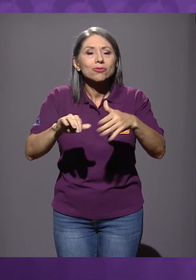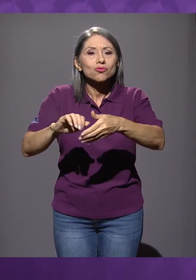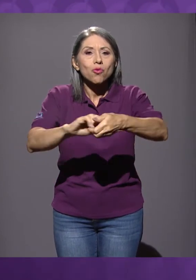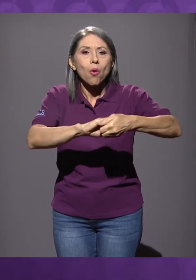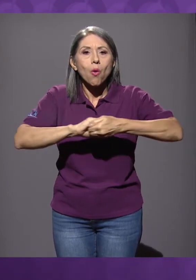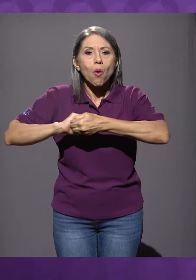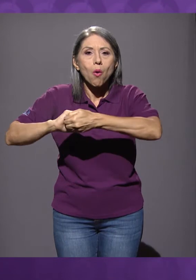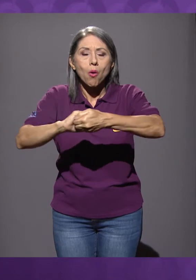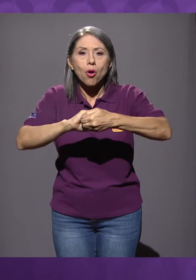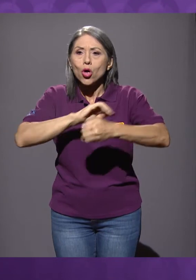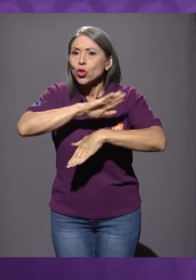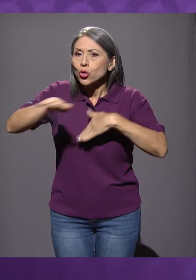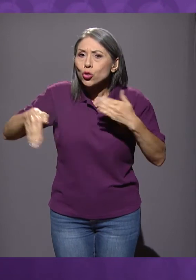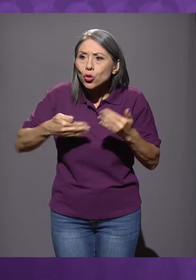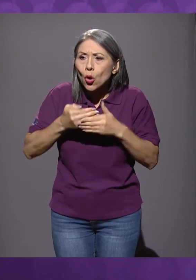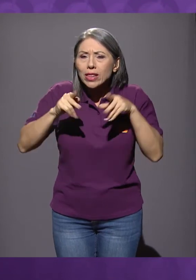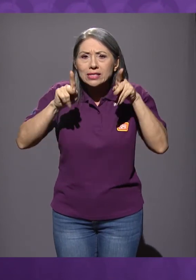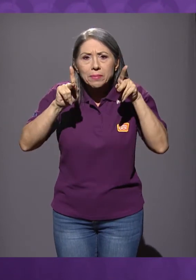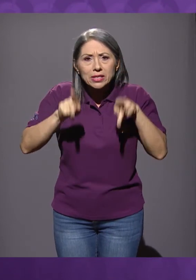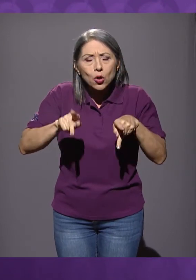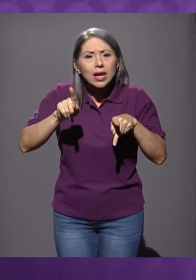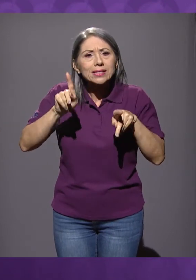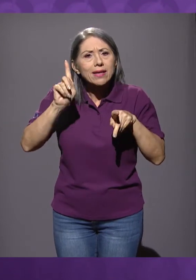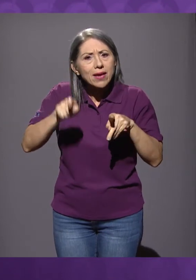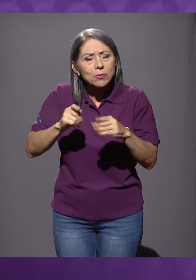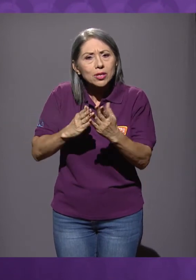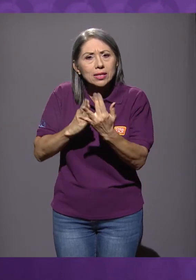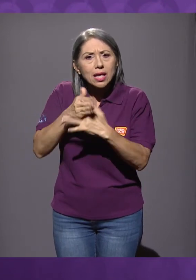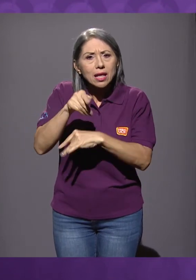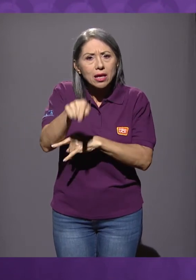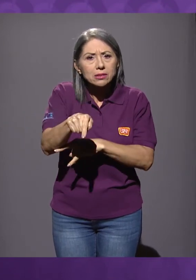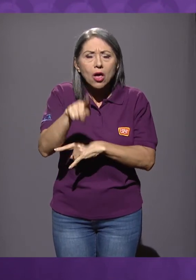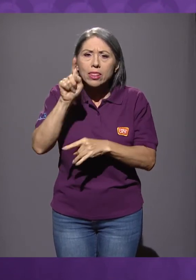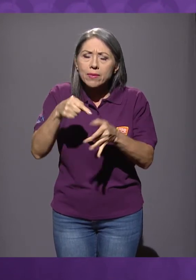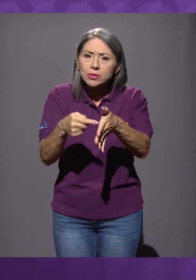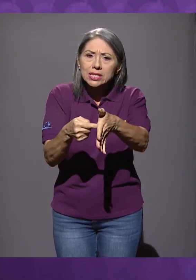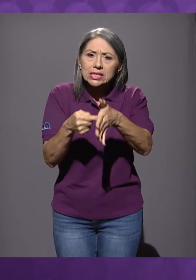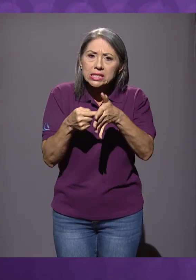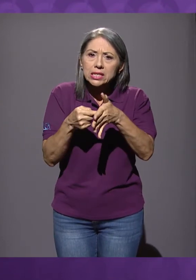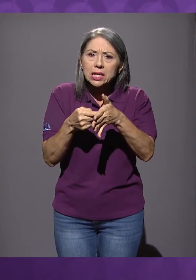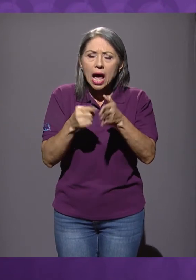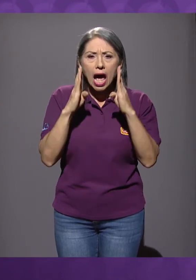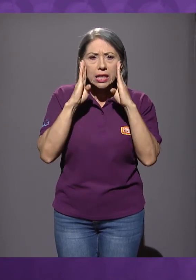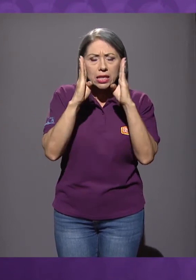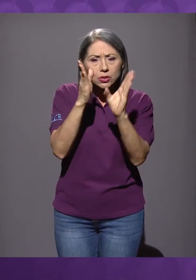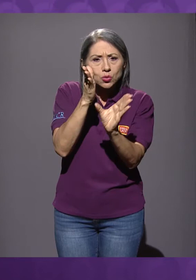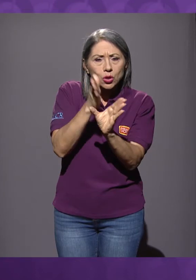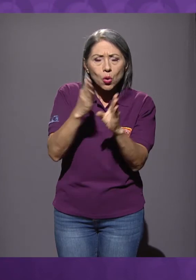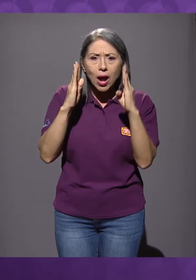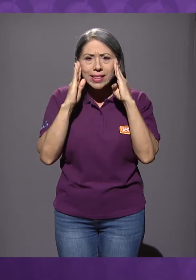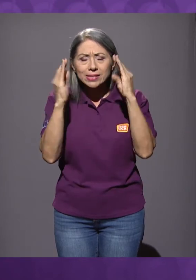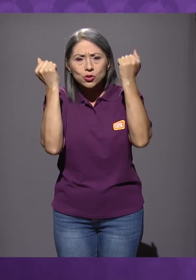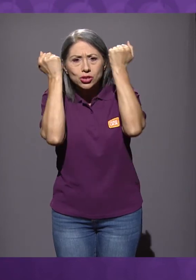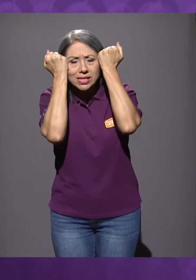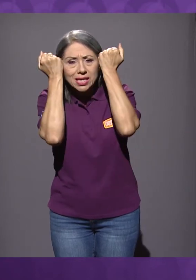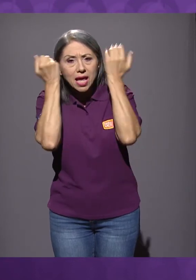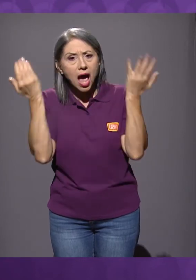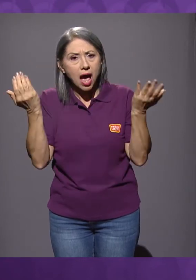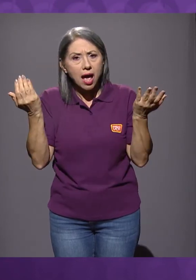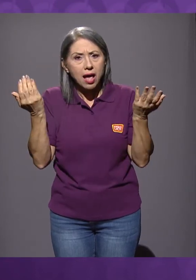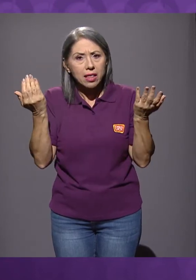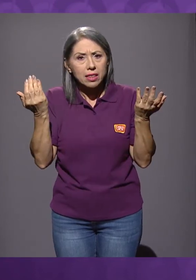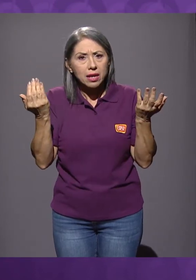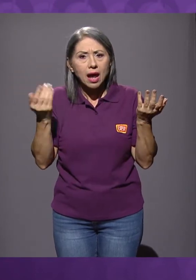tener acceso a esos espacios, y tenemos que exigir cuando necesitamos atención psicológica o psiquiátrica, cuando ya se